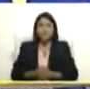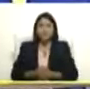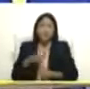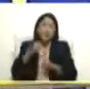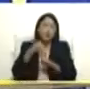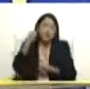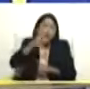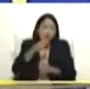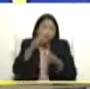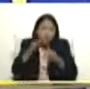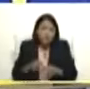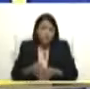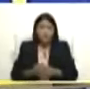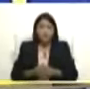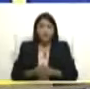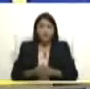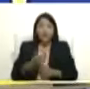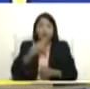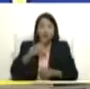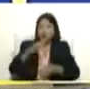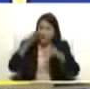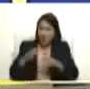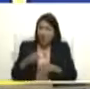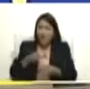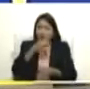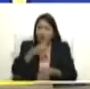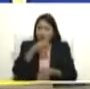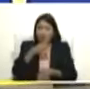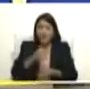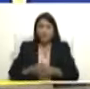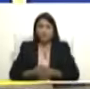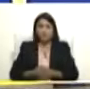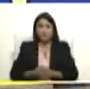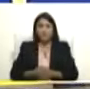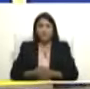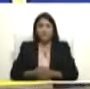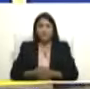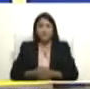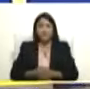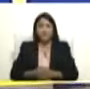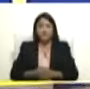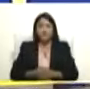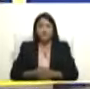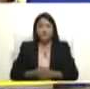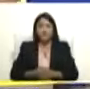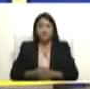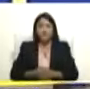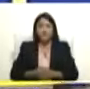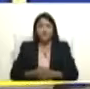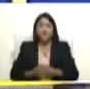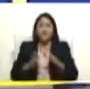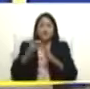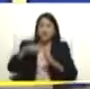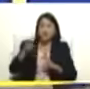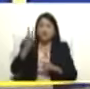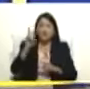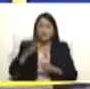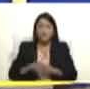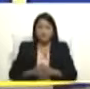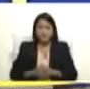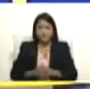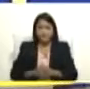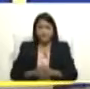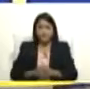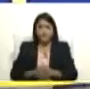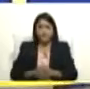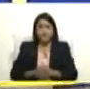Luchador, respetado. Uno de los mejores oradores, después de Domingo Alberto Rangel, uno de los mejores oradores que se conoce en Venezuela. Moisés Moleiro.